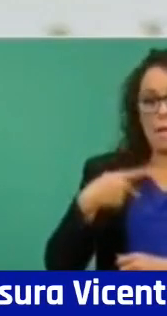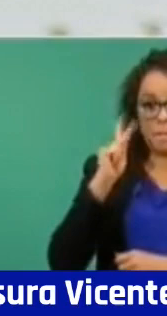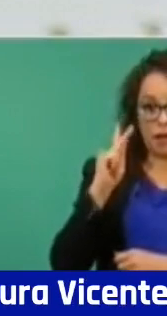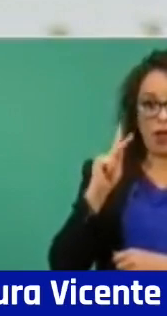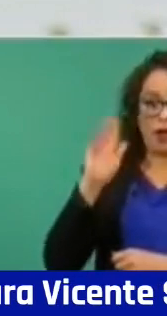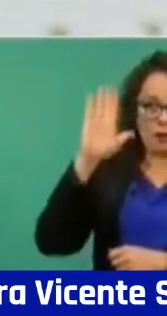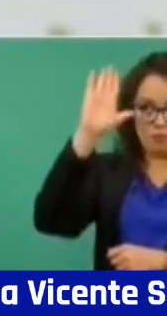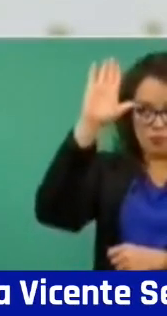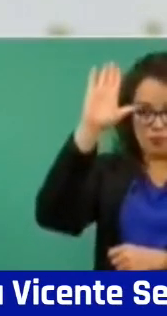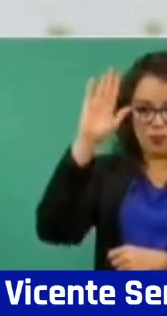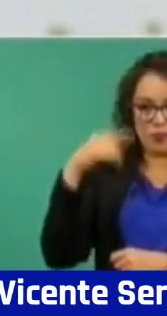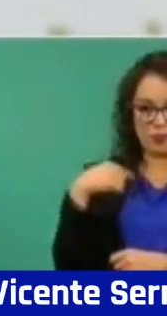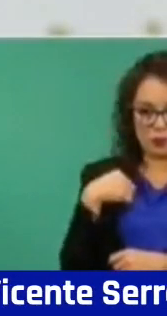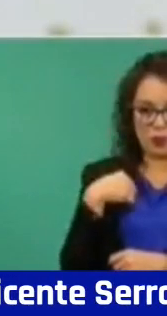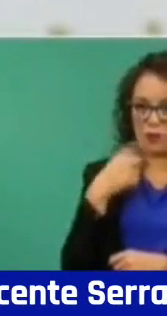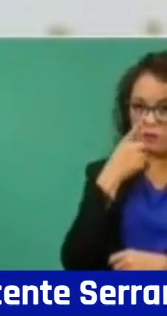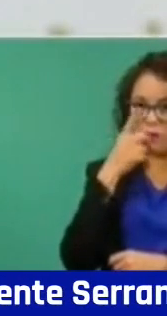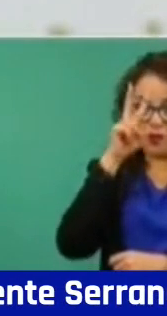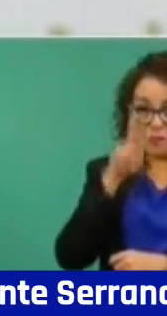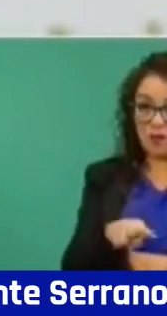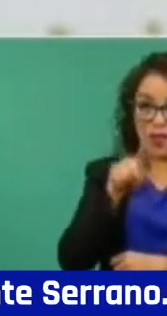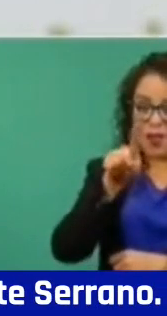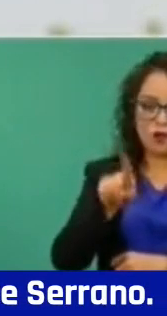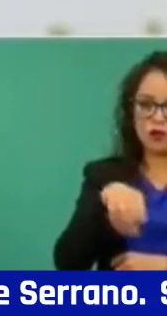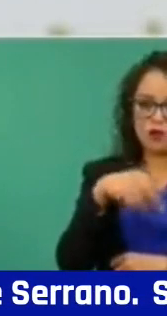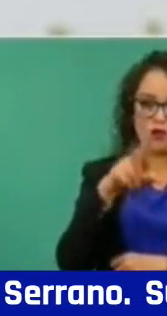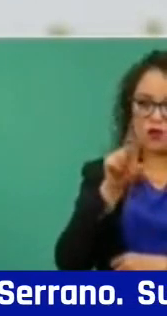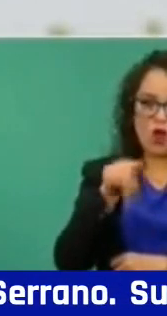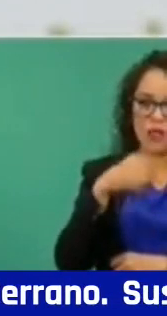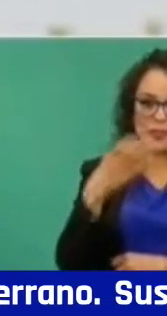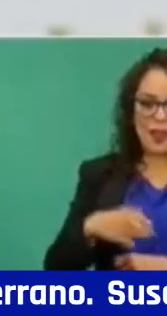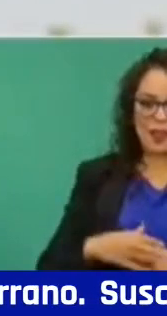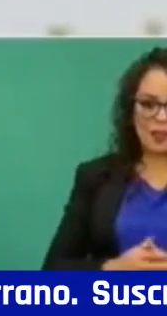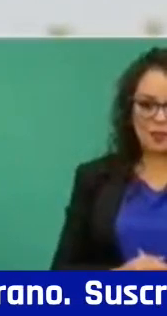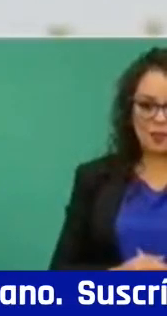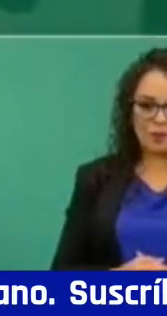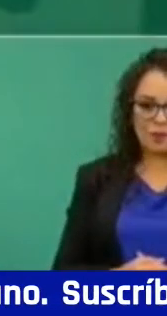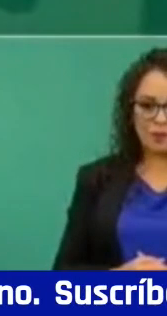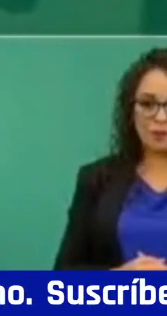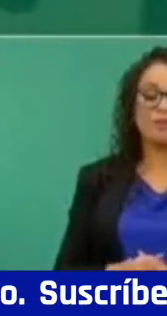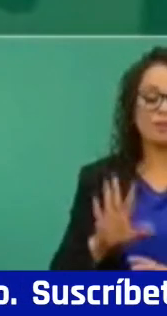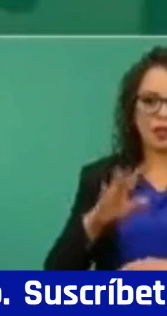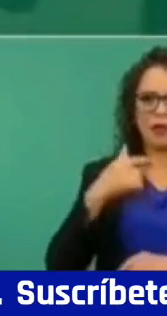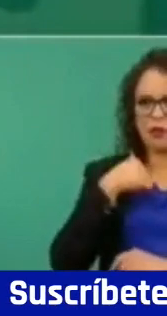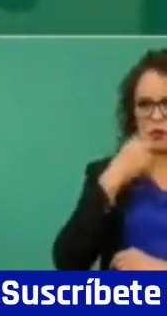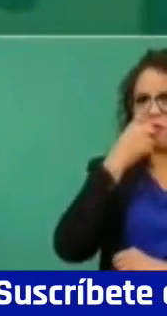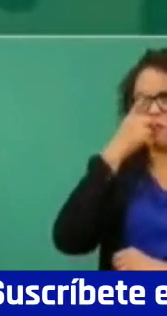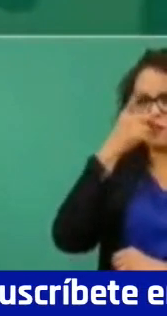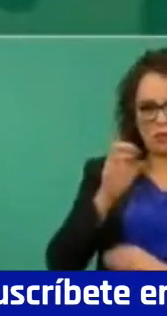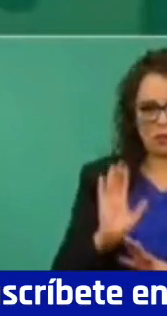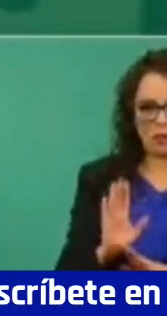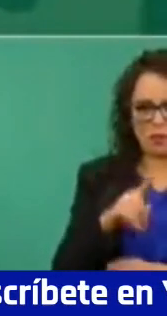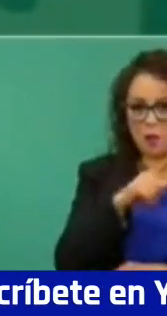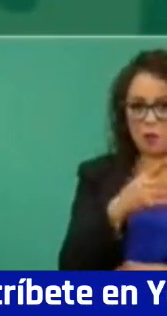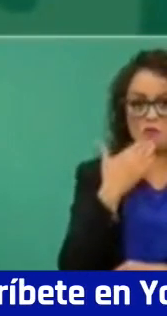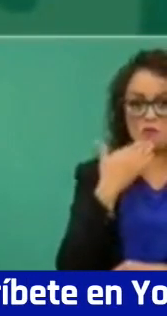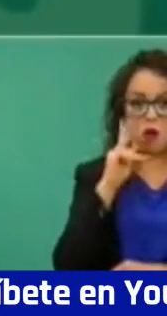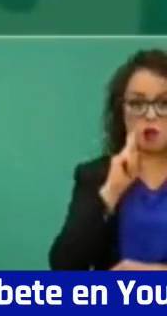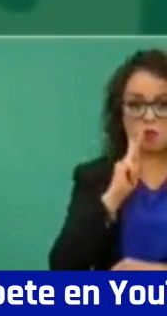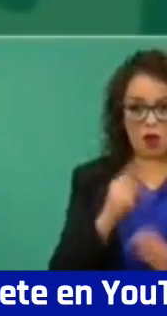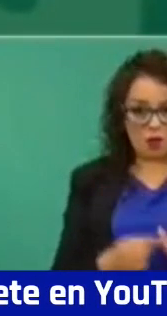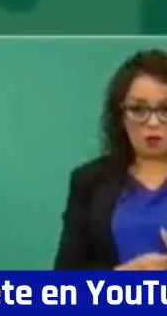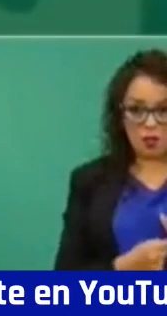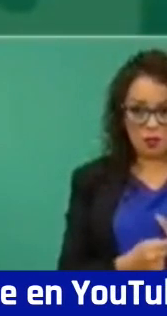y le pido que si no tiene pruebas ofrezca una